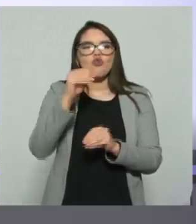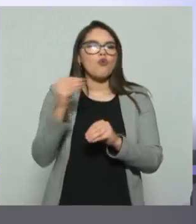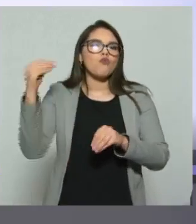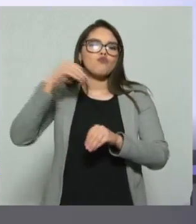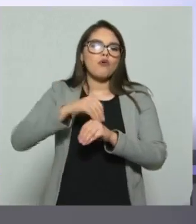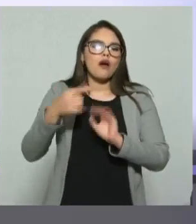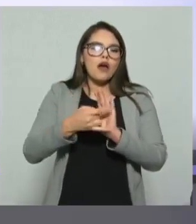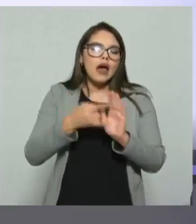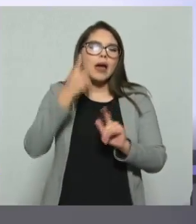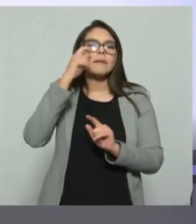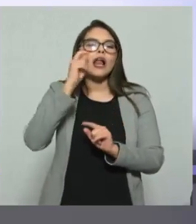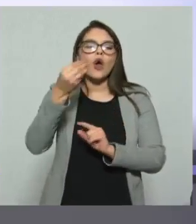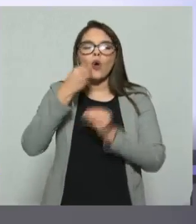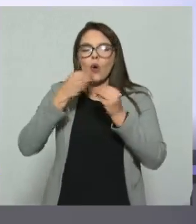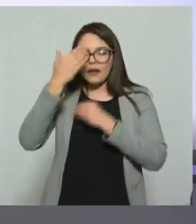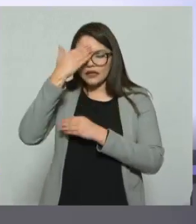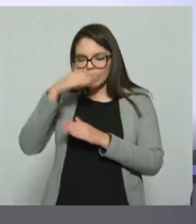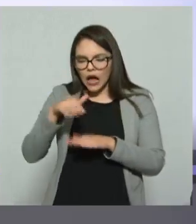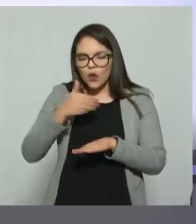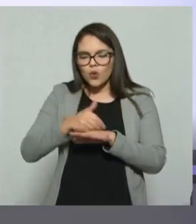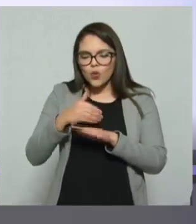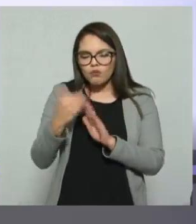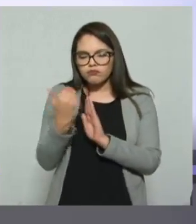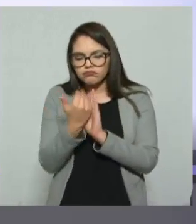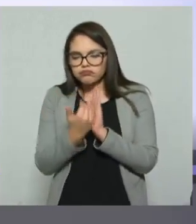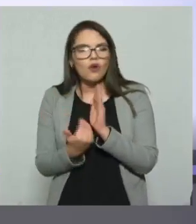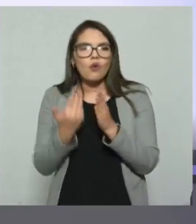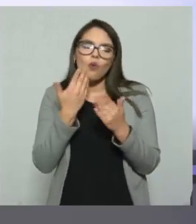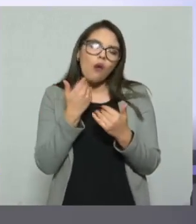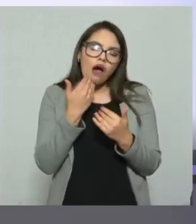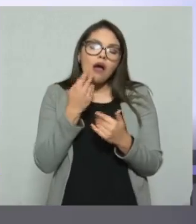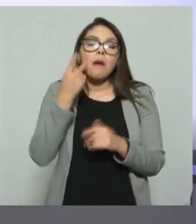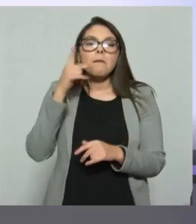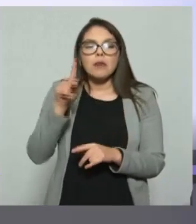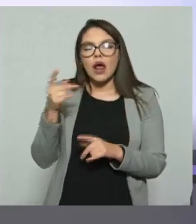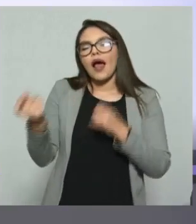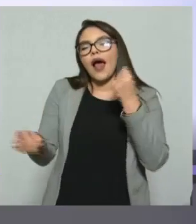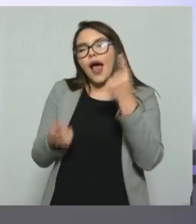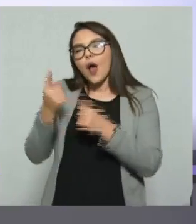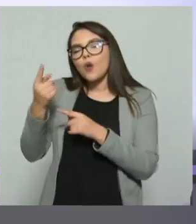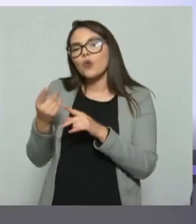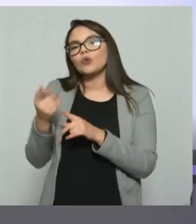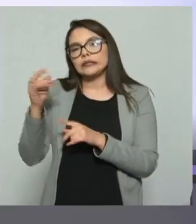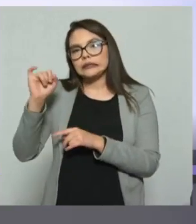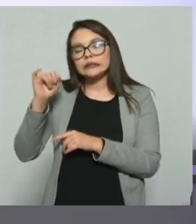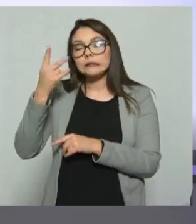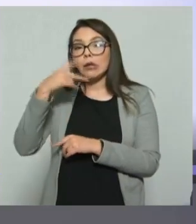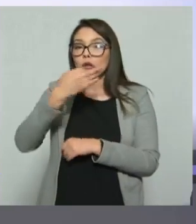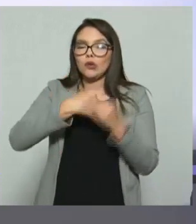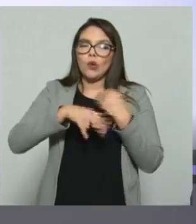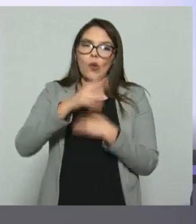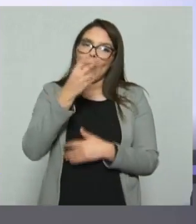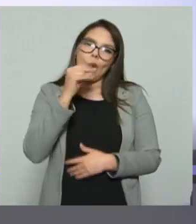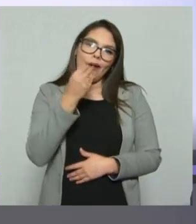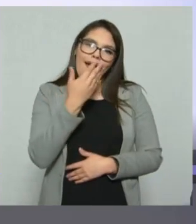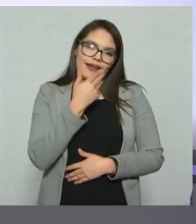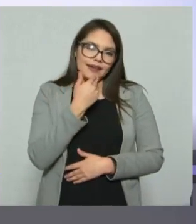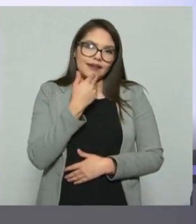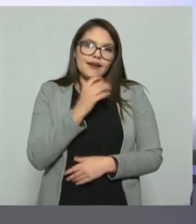nutrimental, ¿no? Algunos sí, los que vienen ya preenvasados, sí tienen el etiquetado, pero lo que cabe mencionar acá